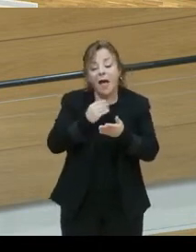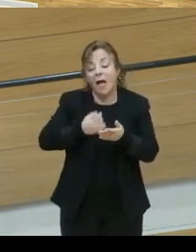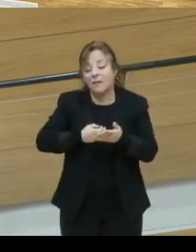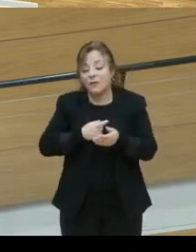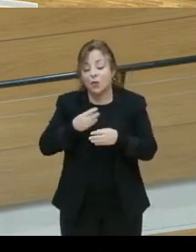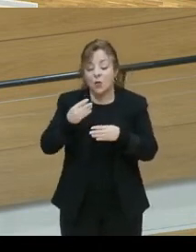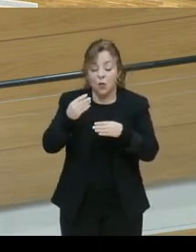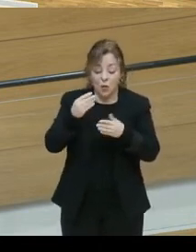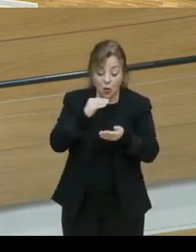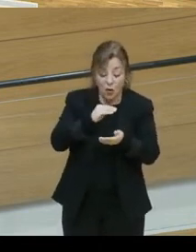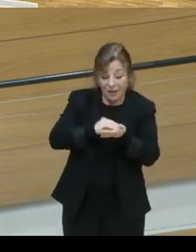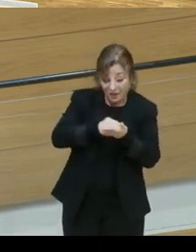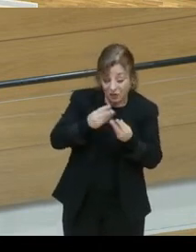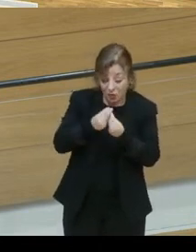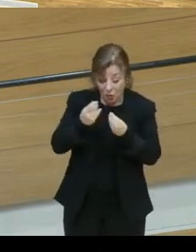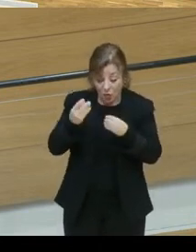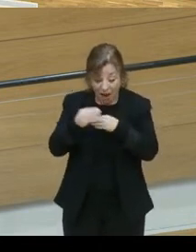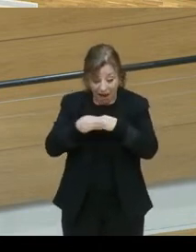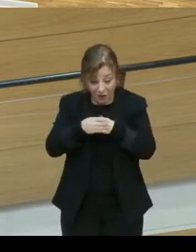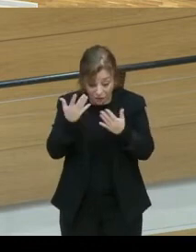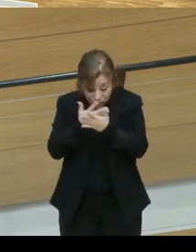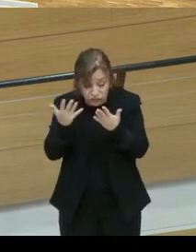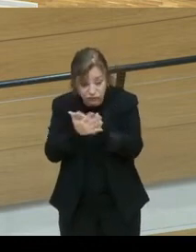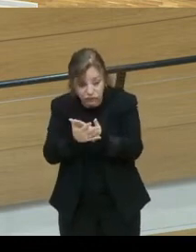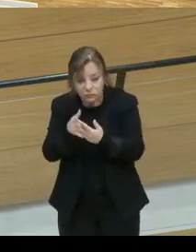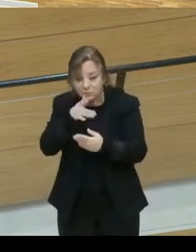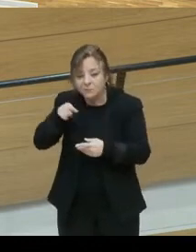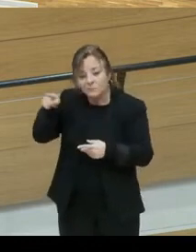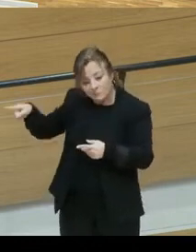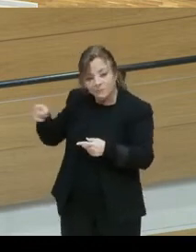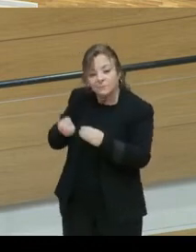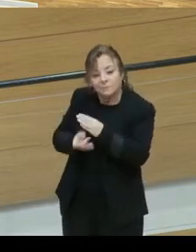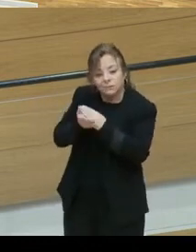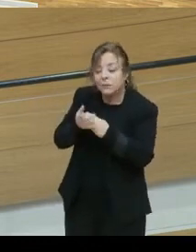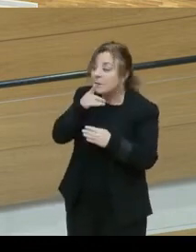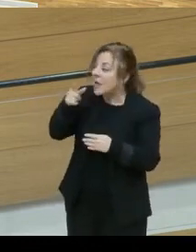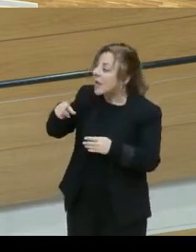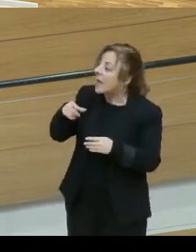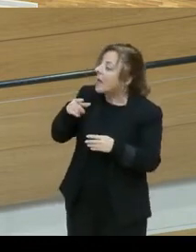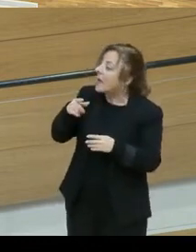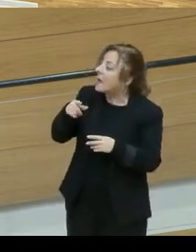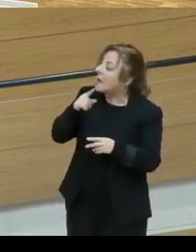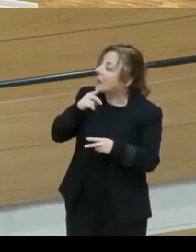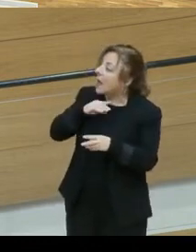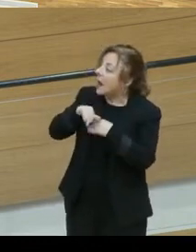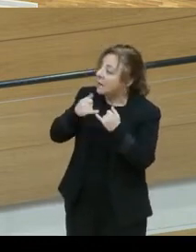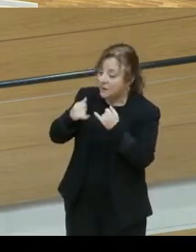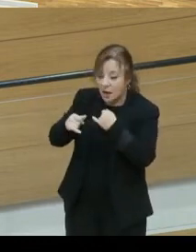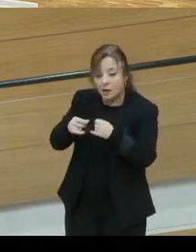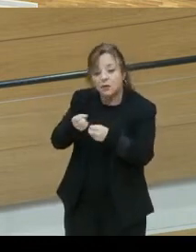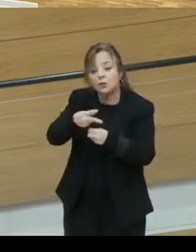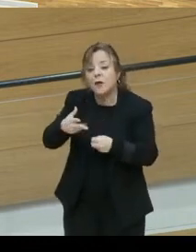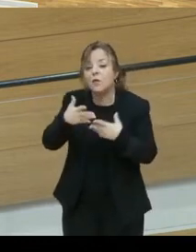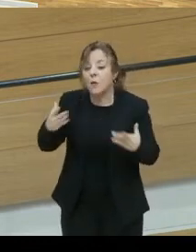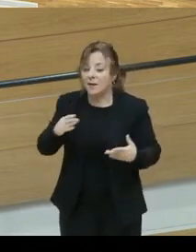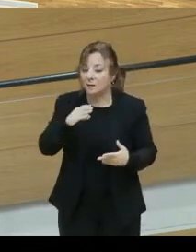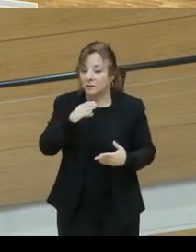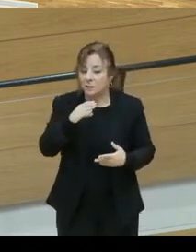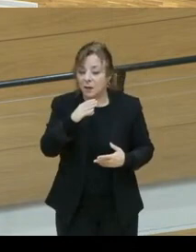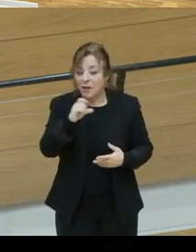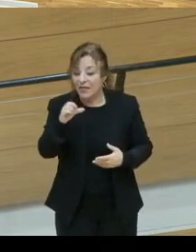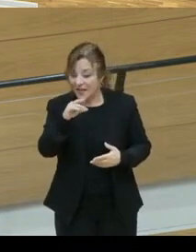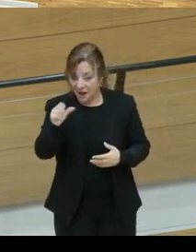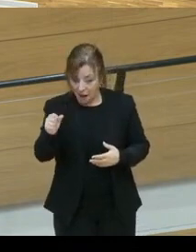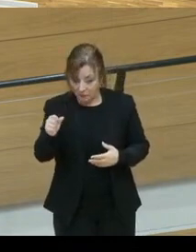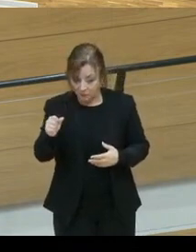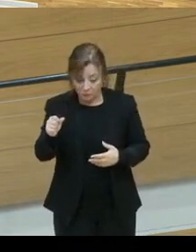alcohol. Esta reacción se llama reacción de esterificación y da lugar a un éster de cera. Podemos ver que la parte